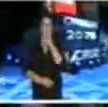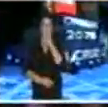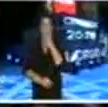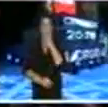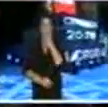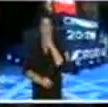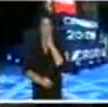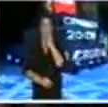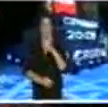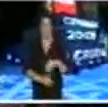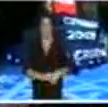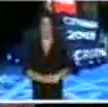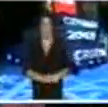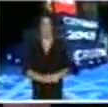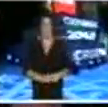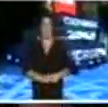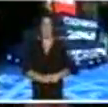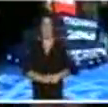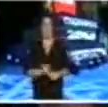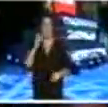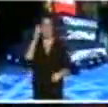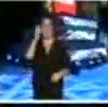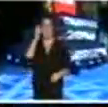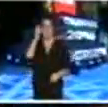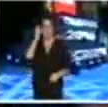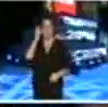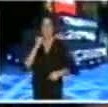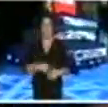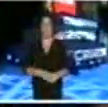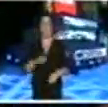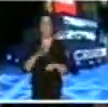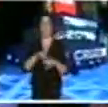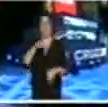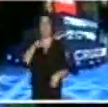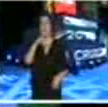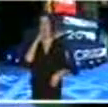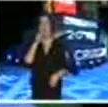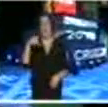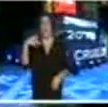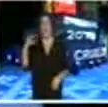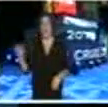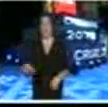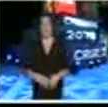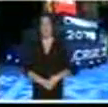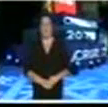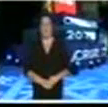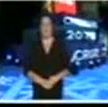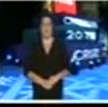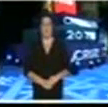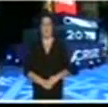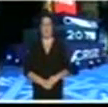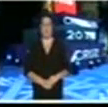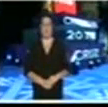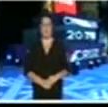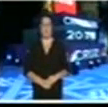del séptimo arte, protagonista para enderezar todas las cosas que propone Mangos. Vamos a escuchar cómo presentan